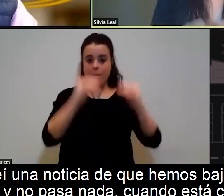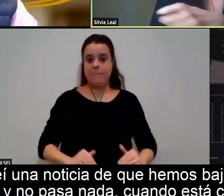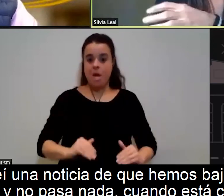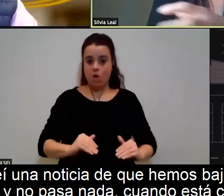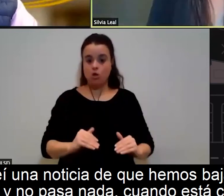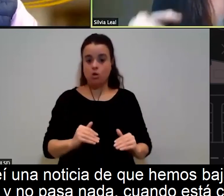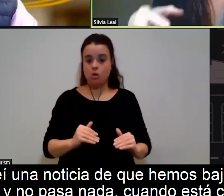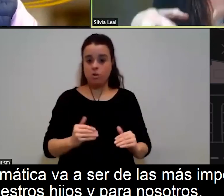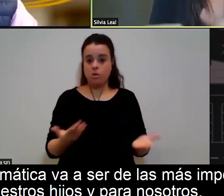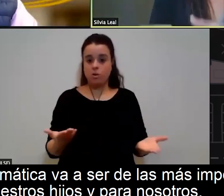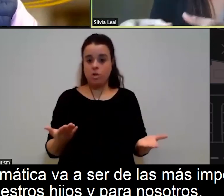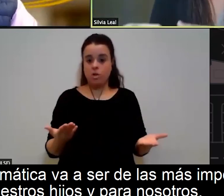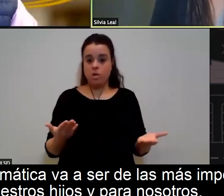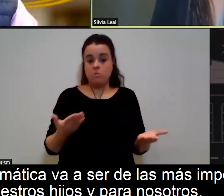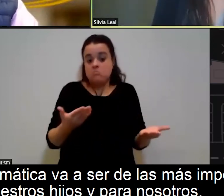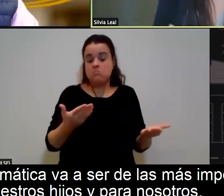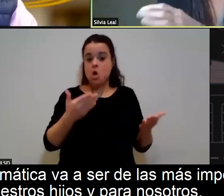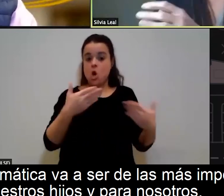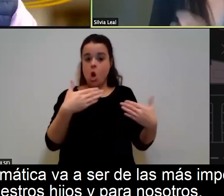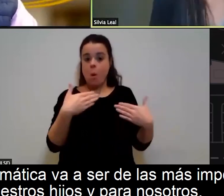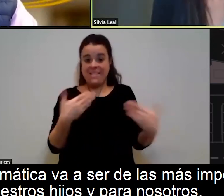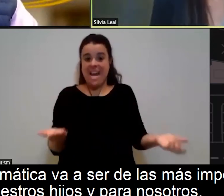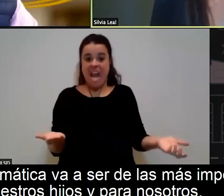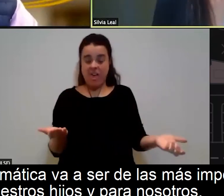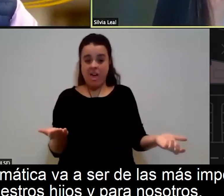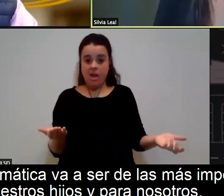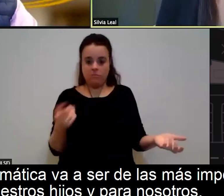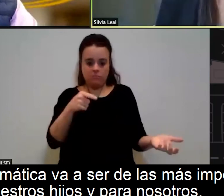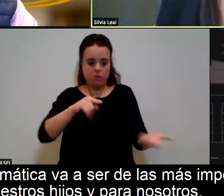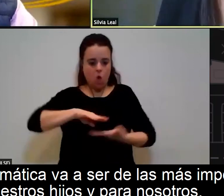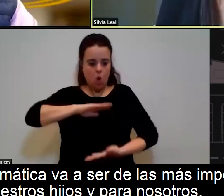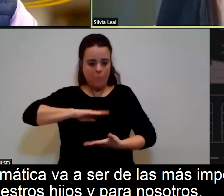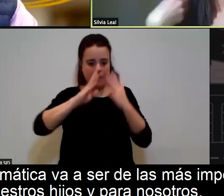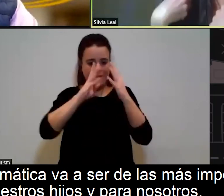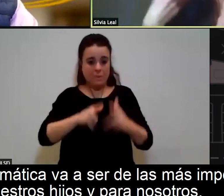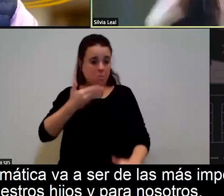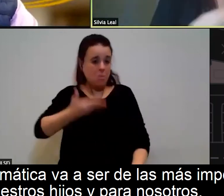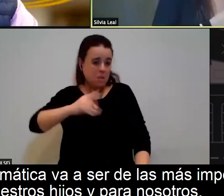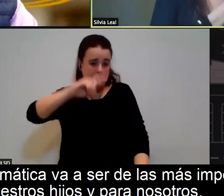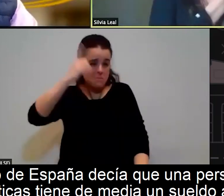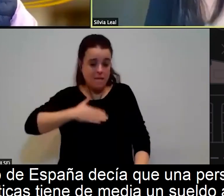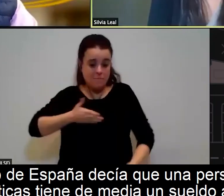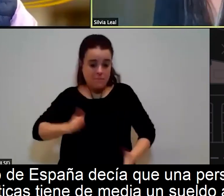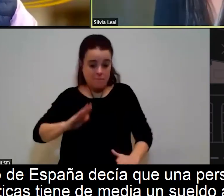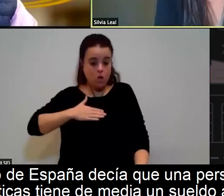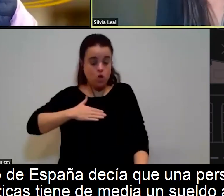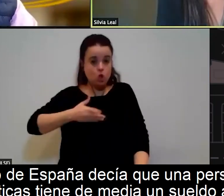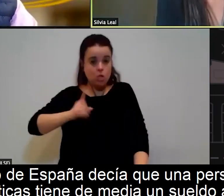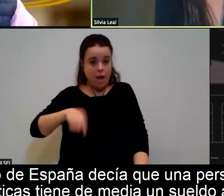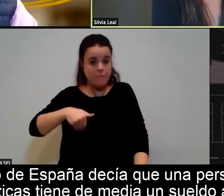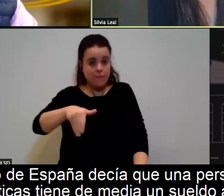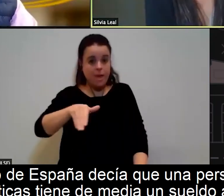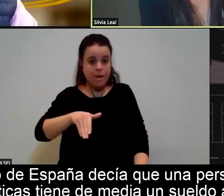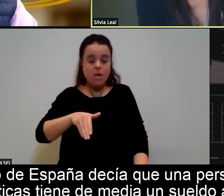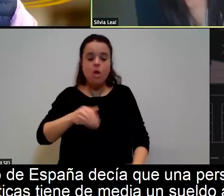matemáticas, está claro que la competencia matemática va a ser una de las más importantes para nuestros hijos y para nosotros también. Había un informe del Banco de